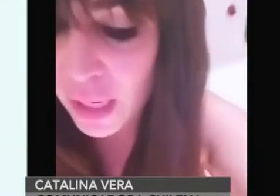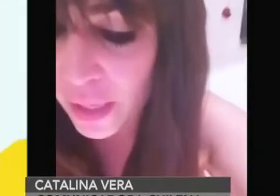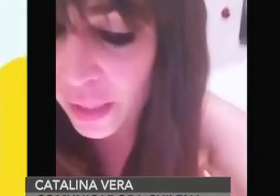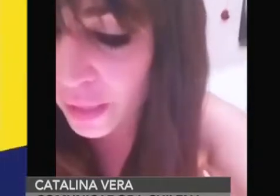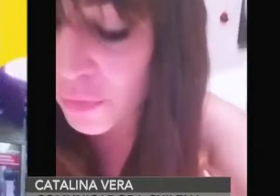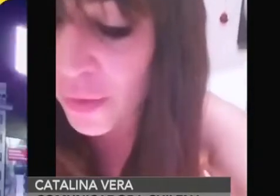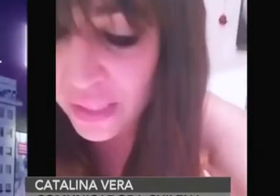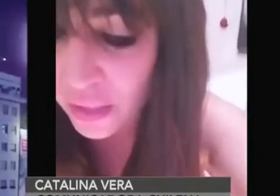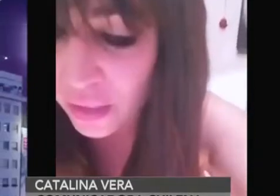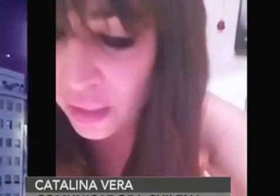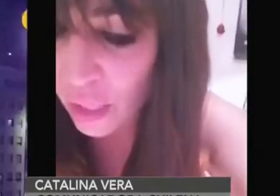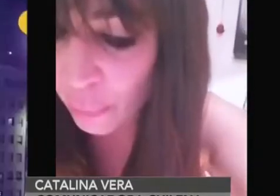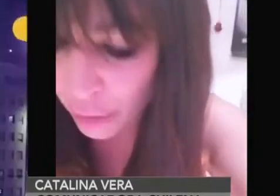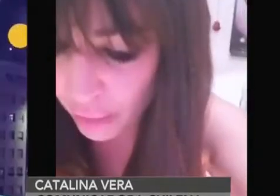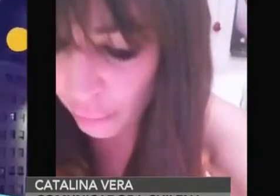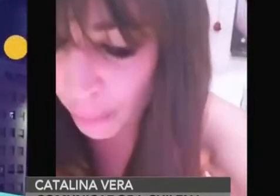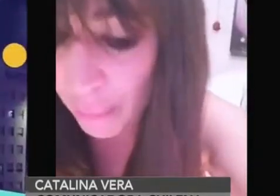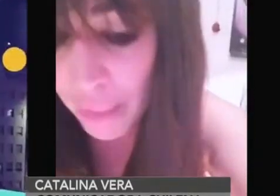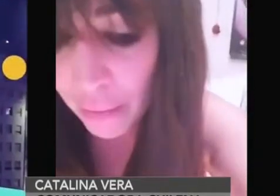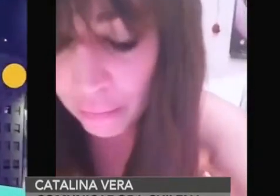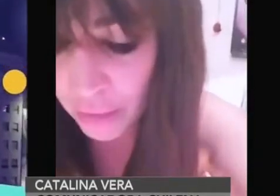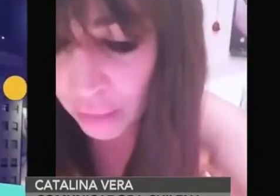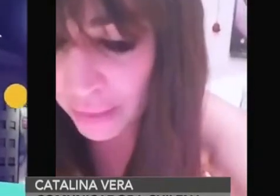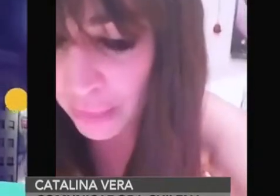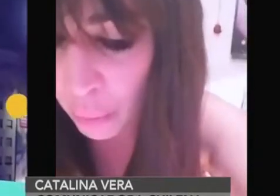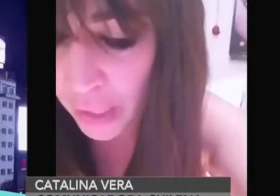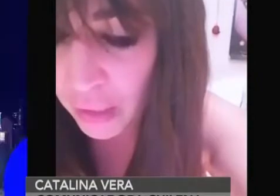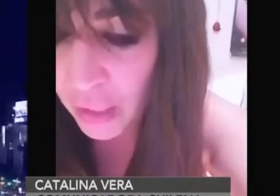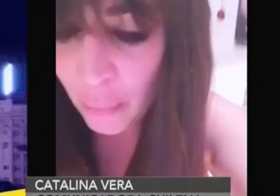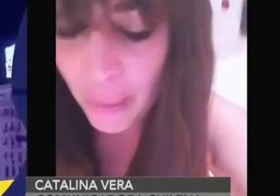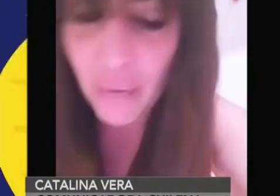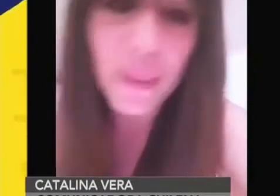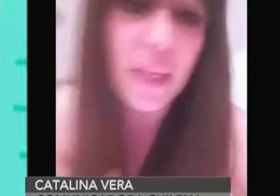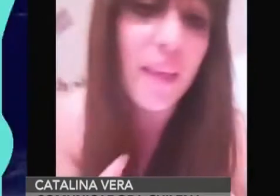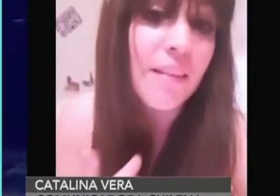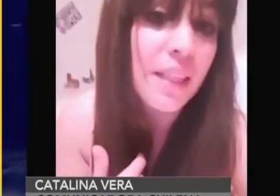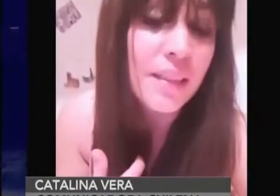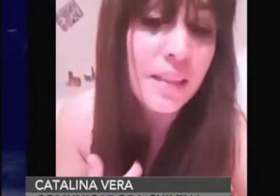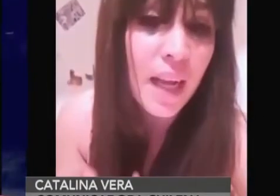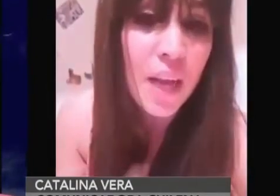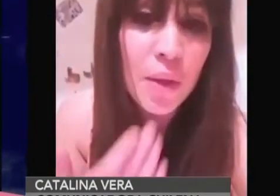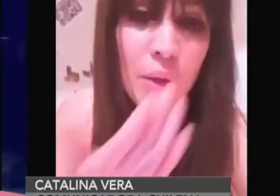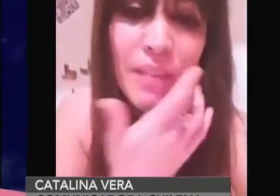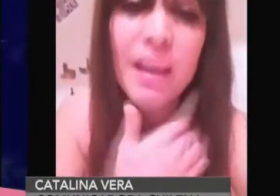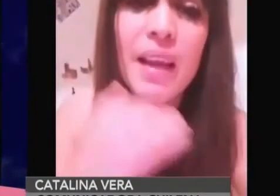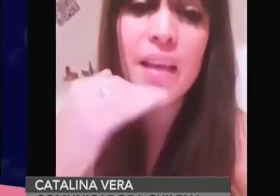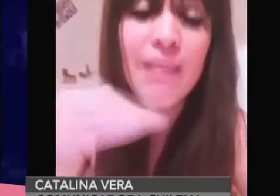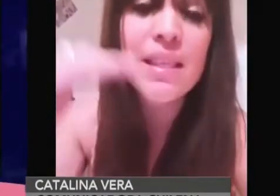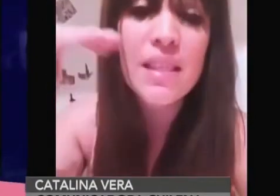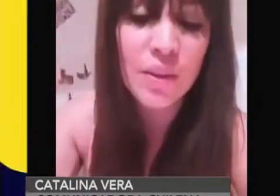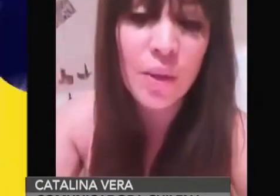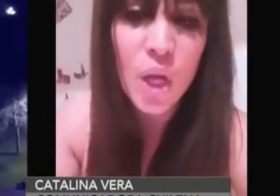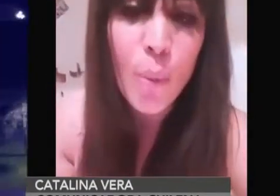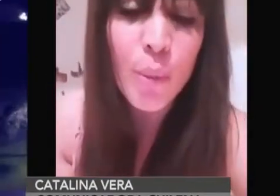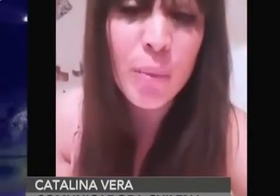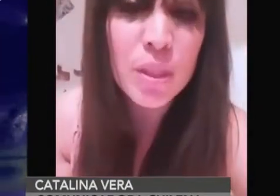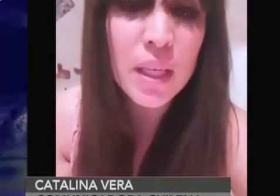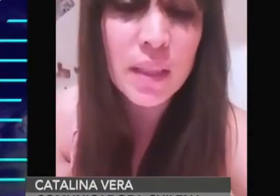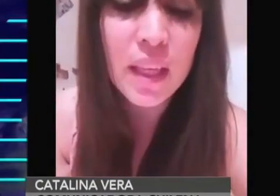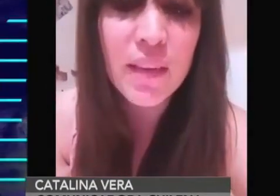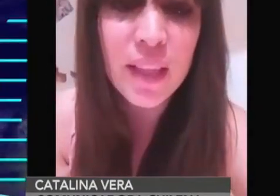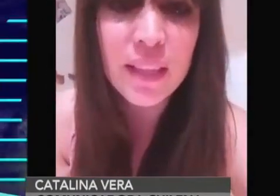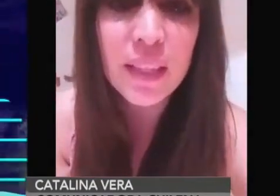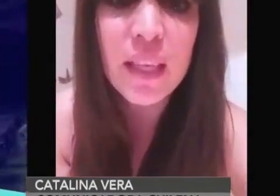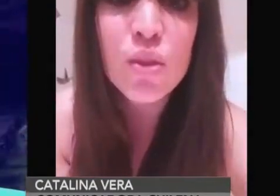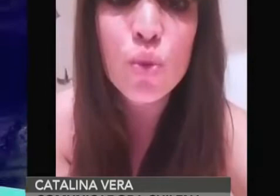tercera para Pfizer, por ejemplo, para mí en particular, para mi edad, 33 años, y van ahí avanzando. Pero hay mucha